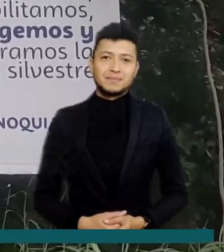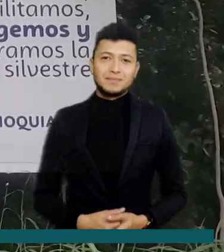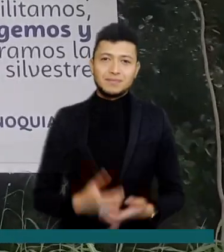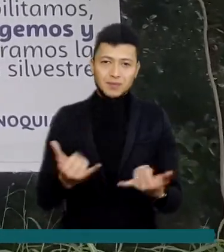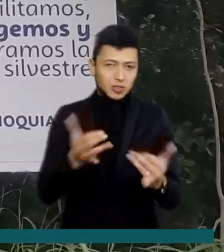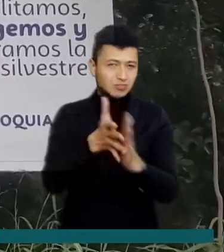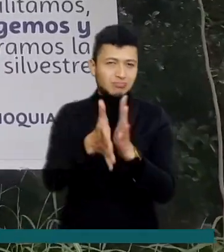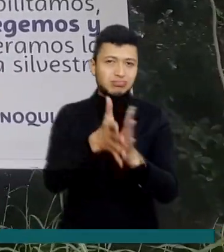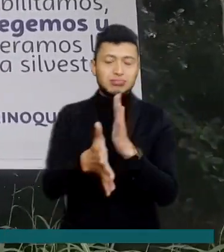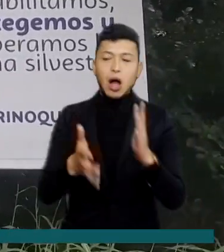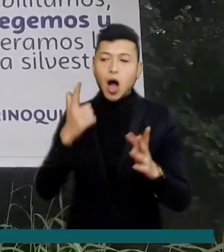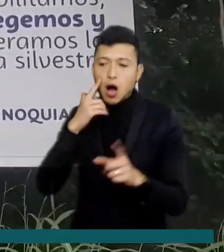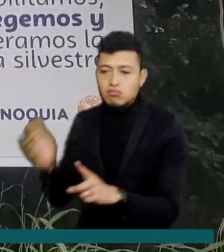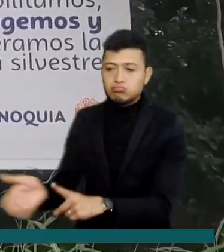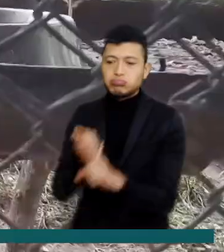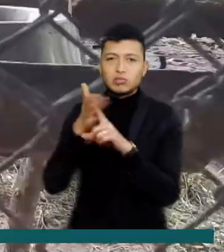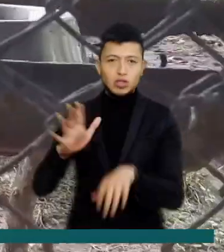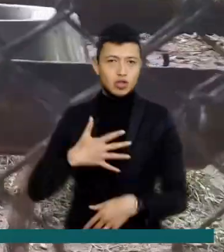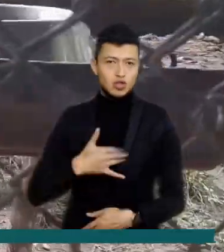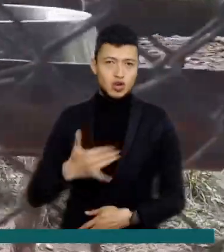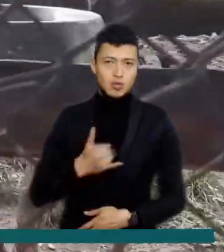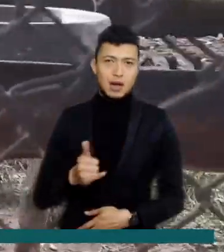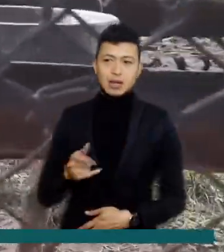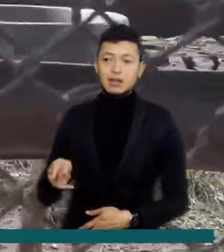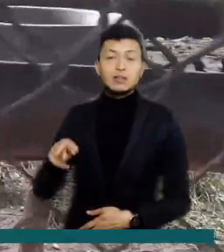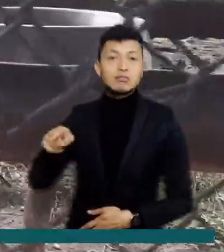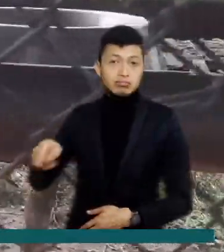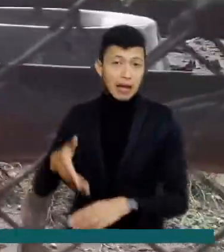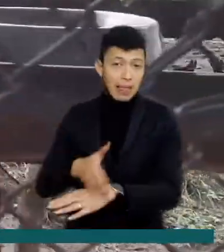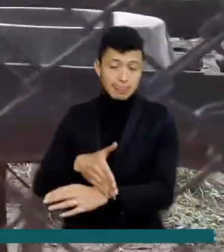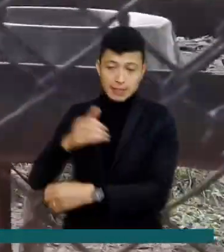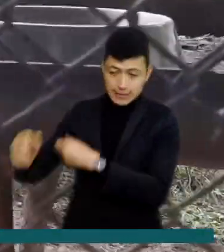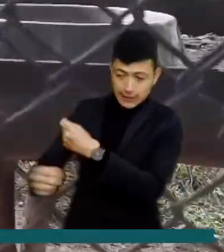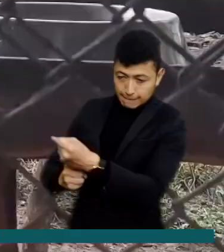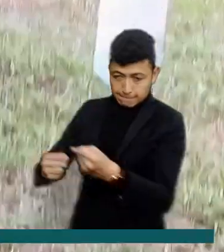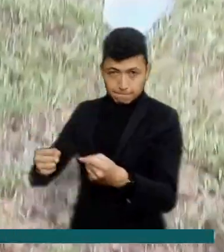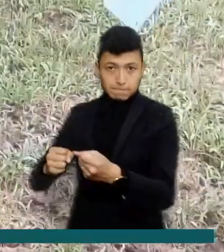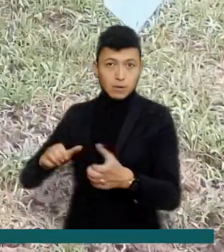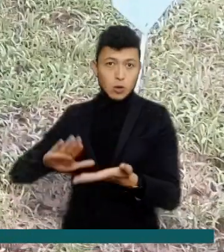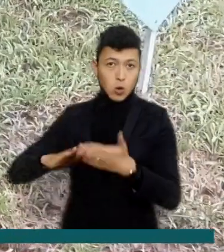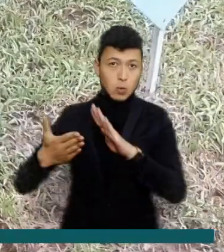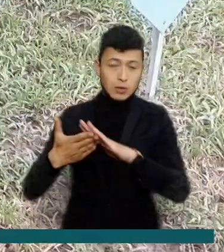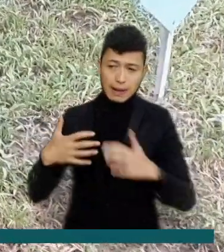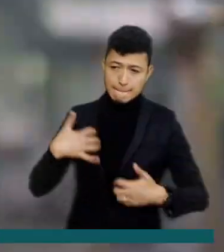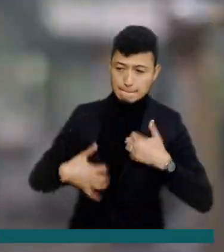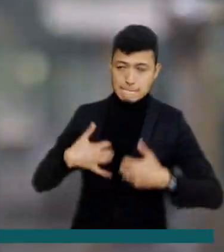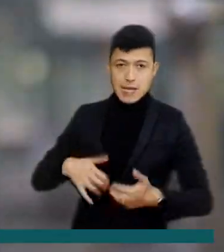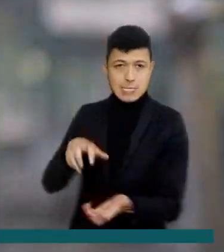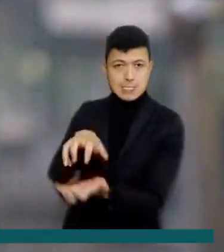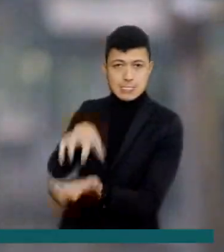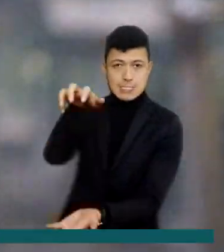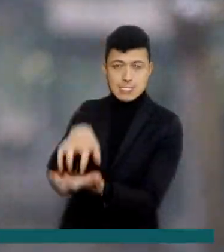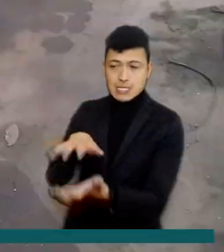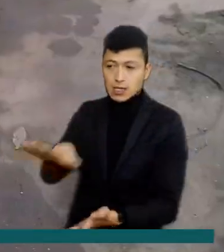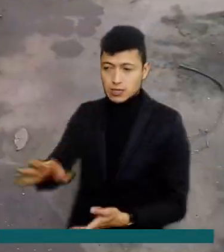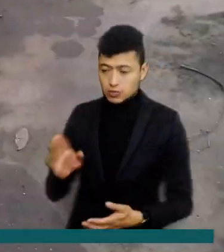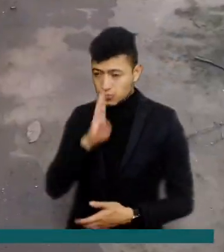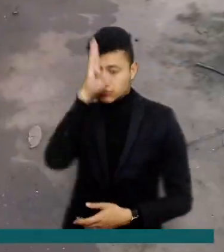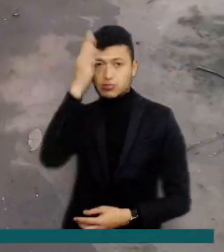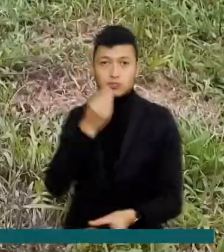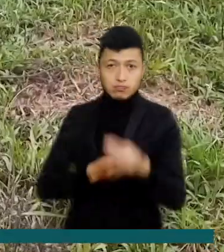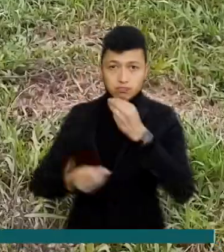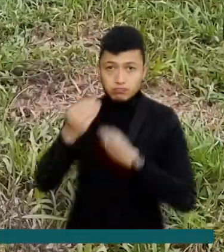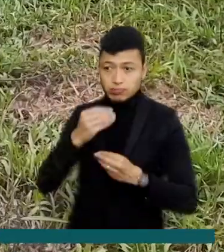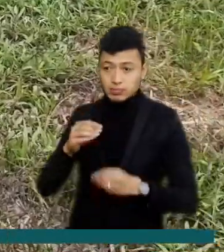Le contaremos cómo fue rescatada en Yopal una babilla que había sido amarrada por la comunidad debido al temor y la desinformación sobre